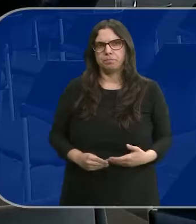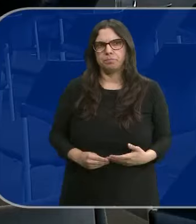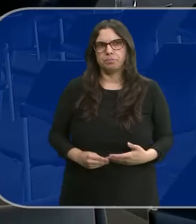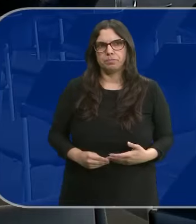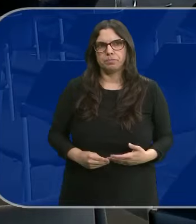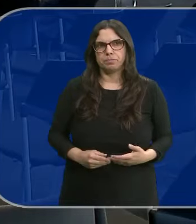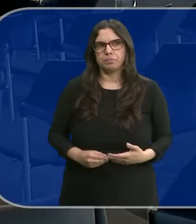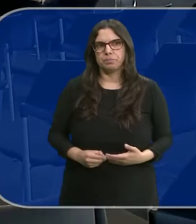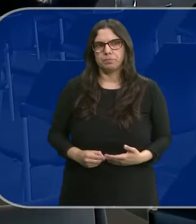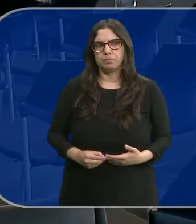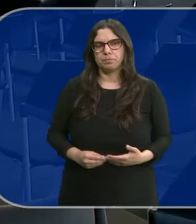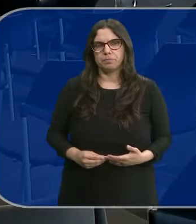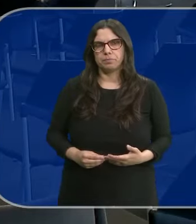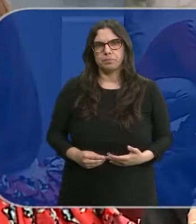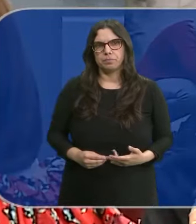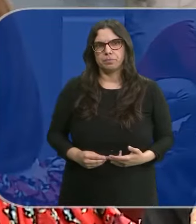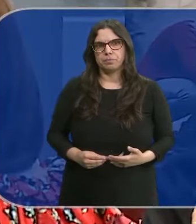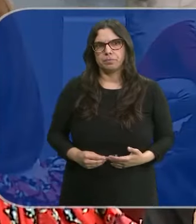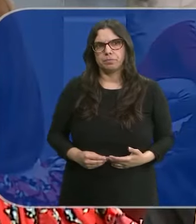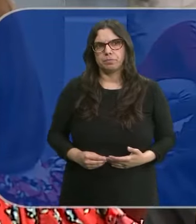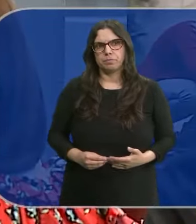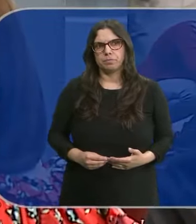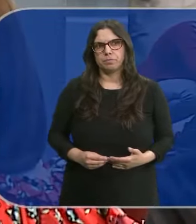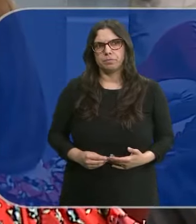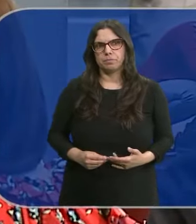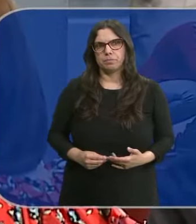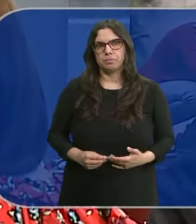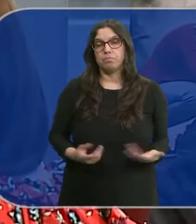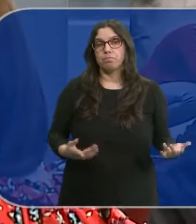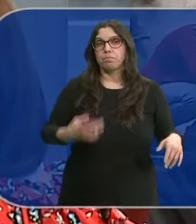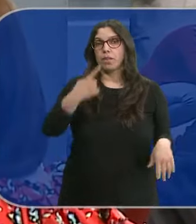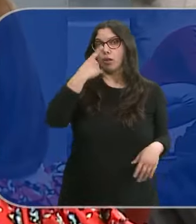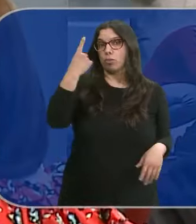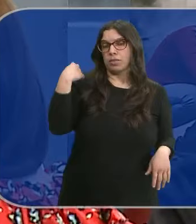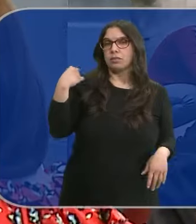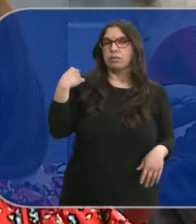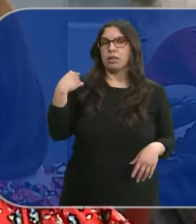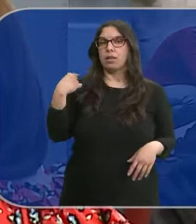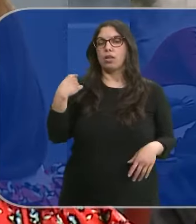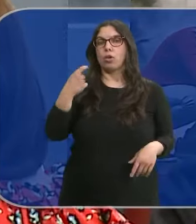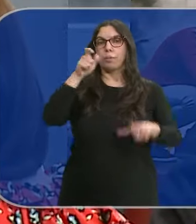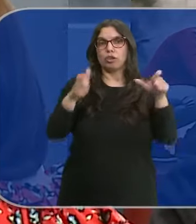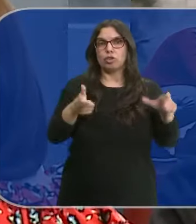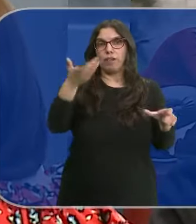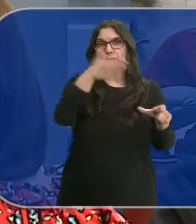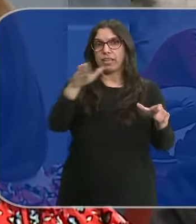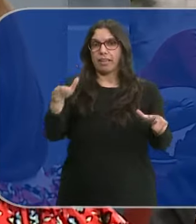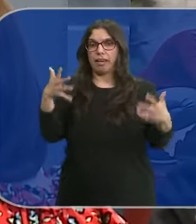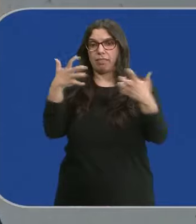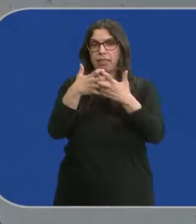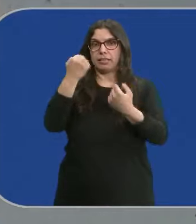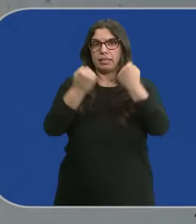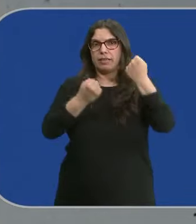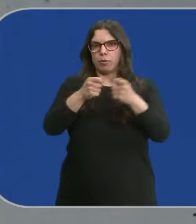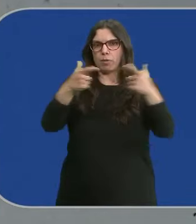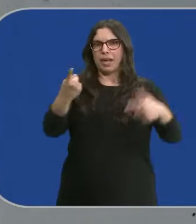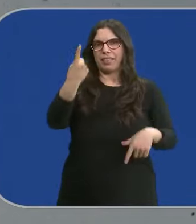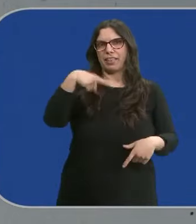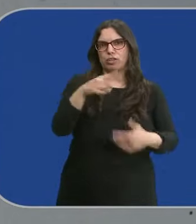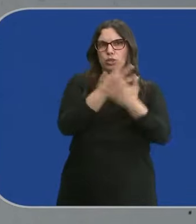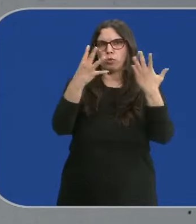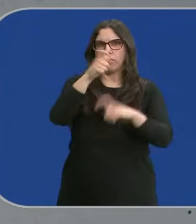El año pasado aumentaron los fallecidos en accidentes de tráfico. 119